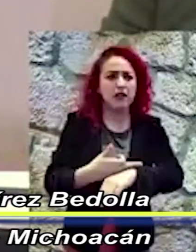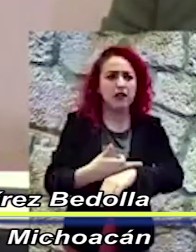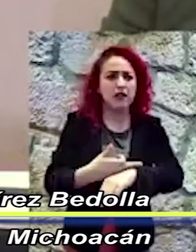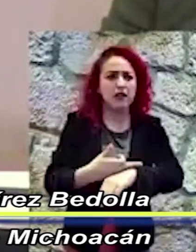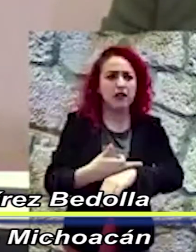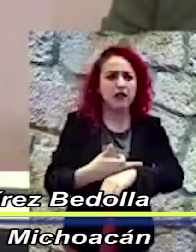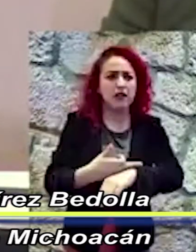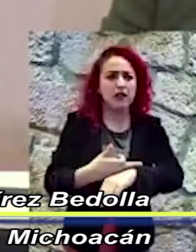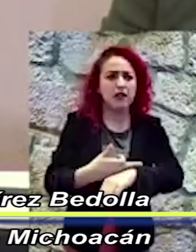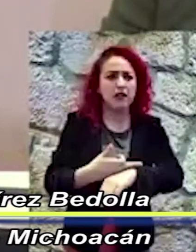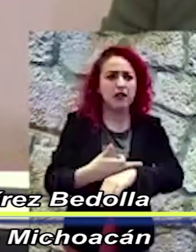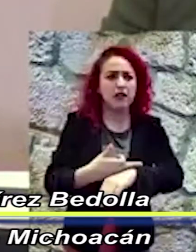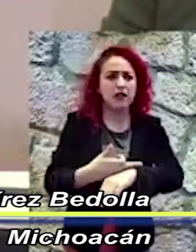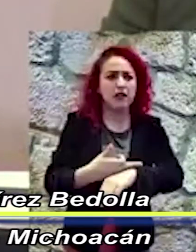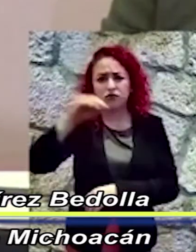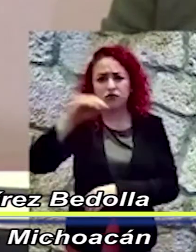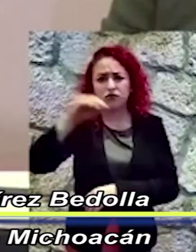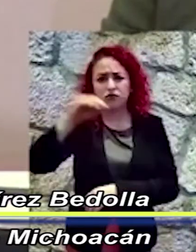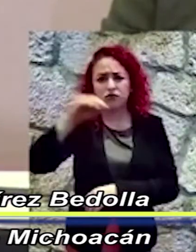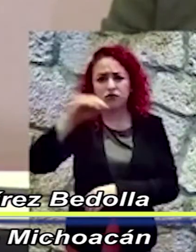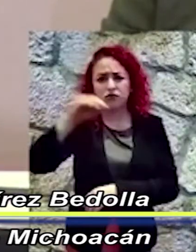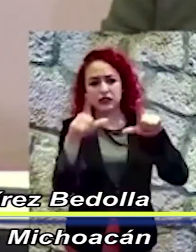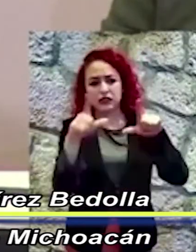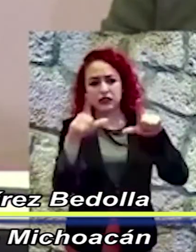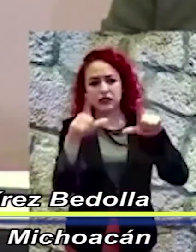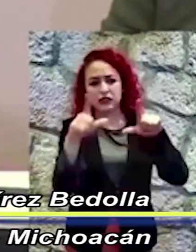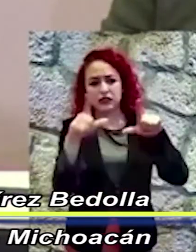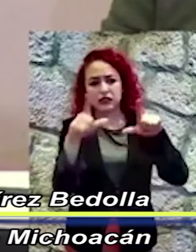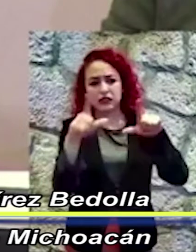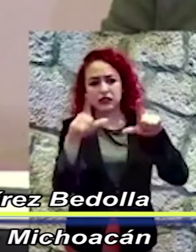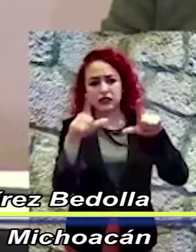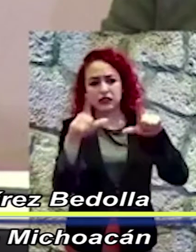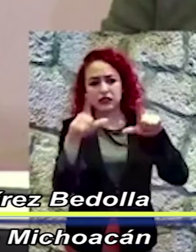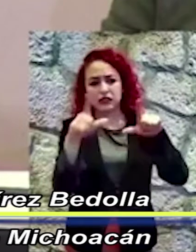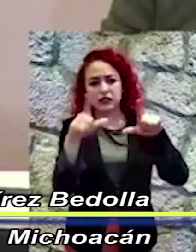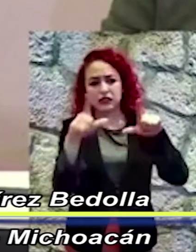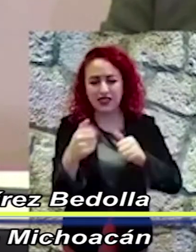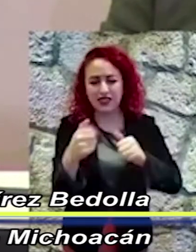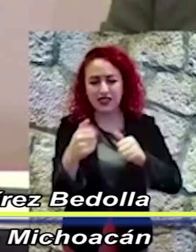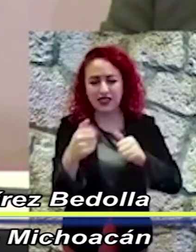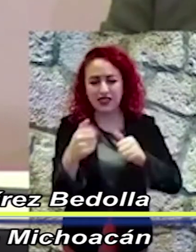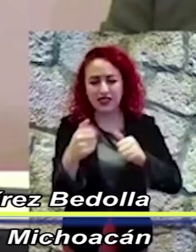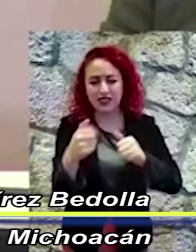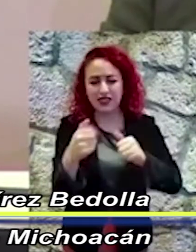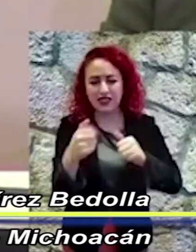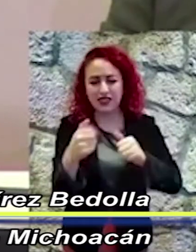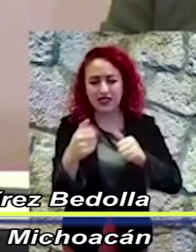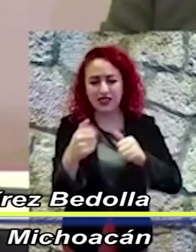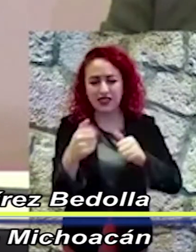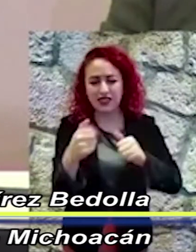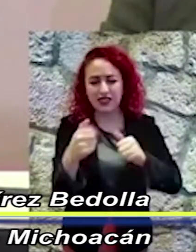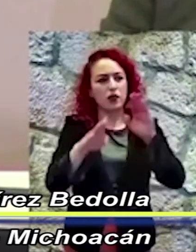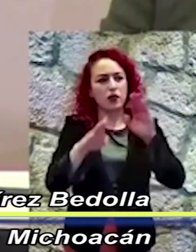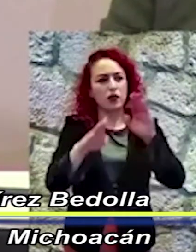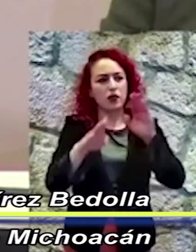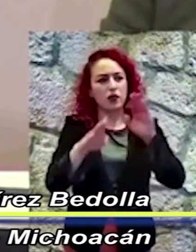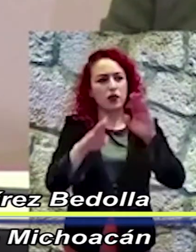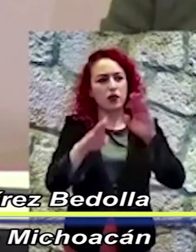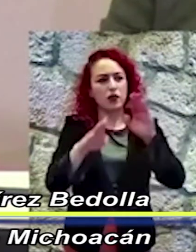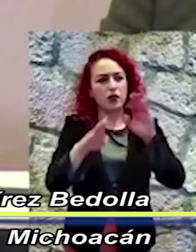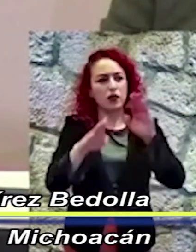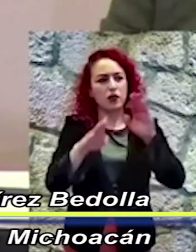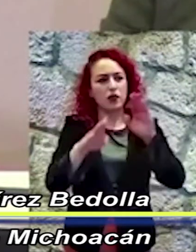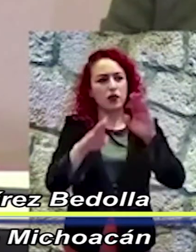migración forzada para las familias, para los obligados a migrar, y qué significa para el Estado mexicano, para las